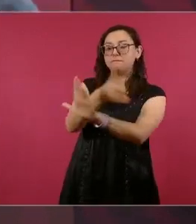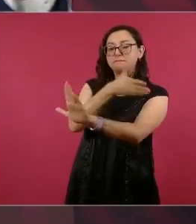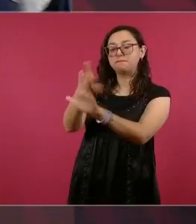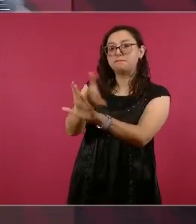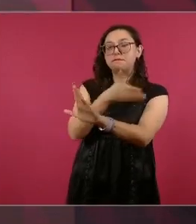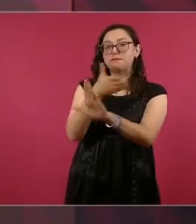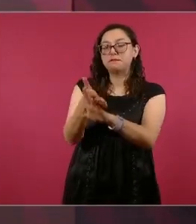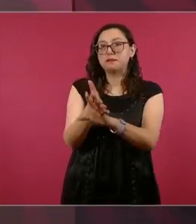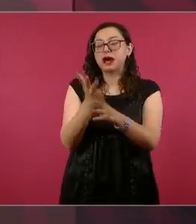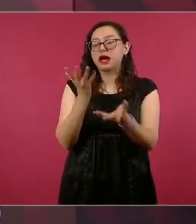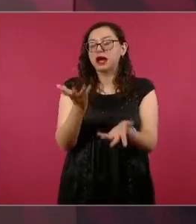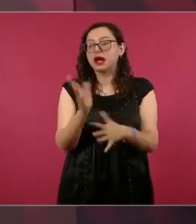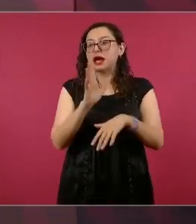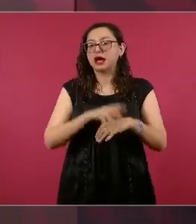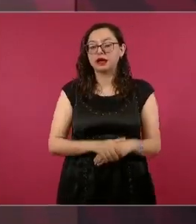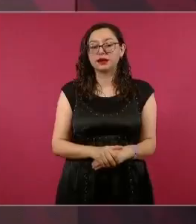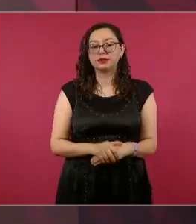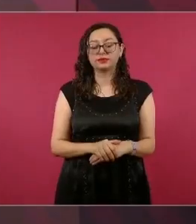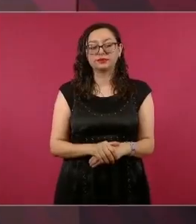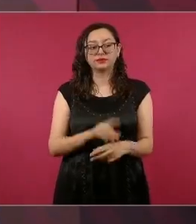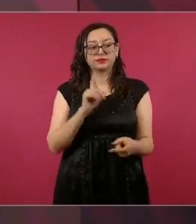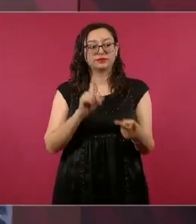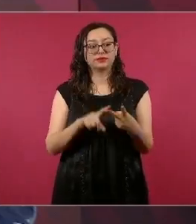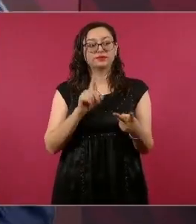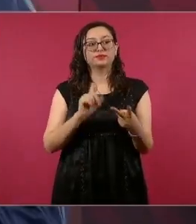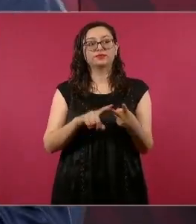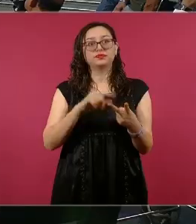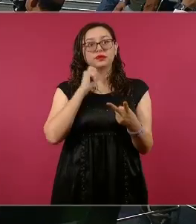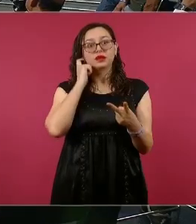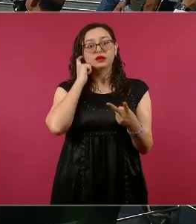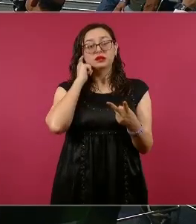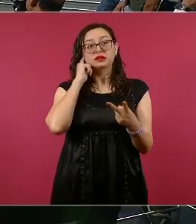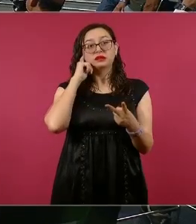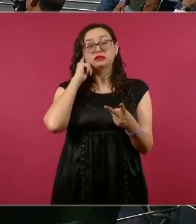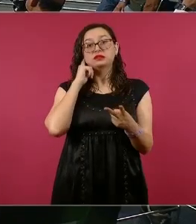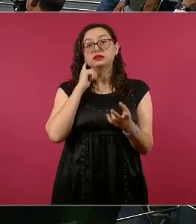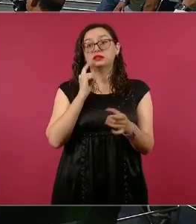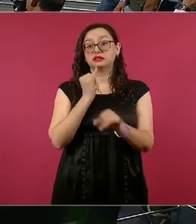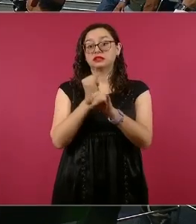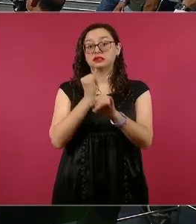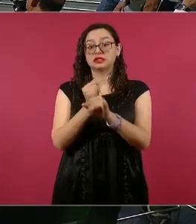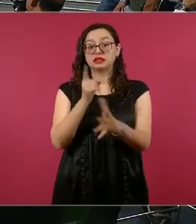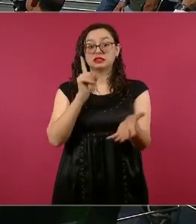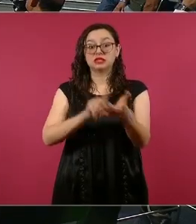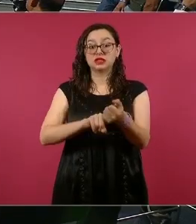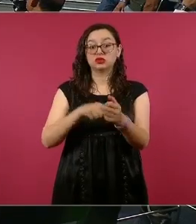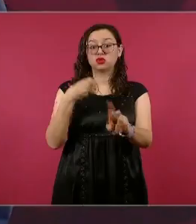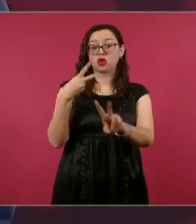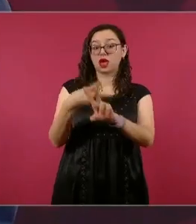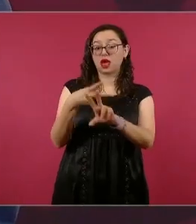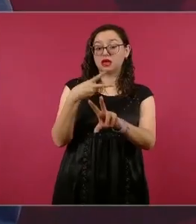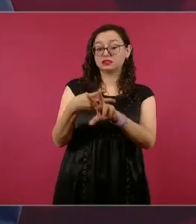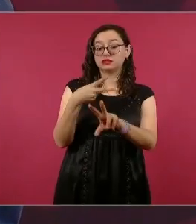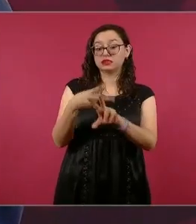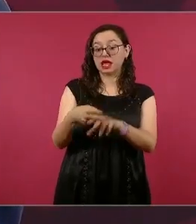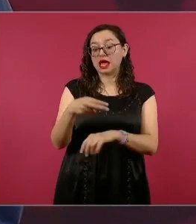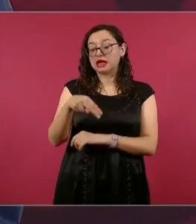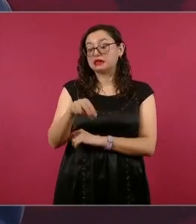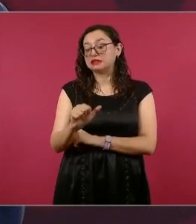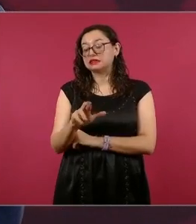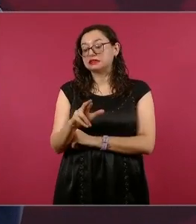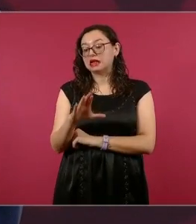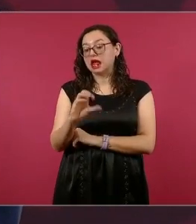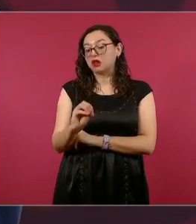la cadena esa en redes sociales de